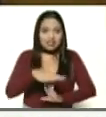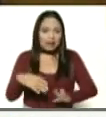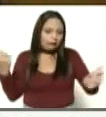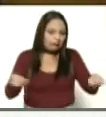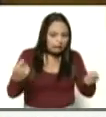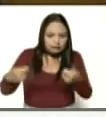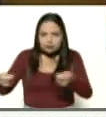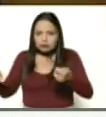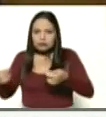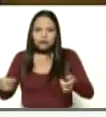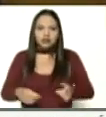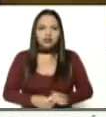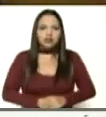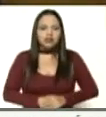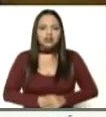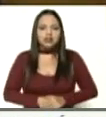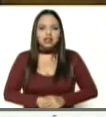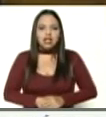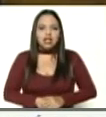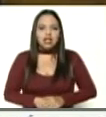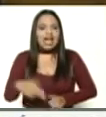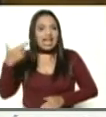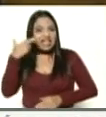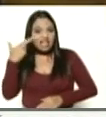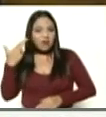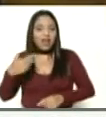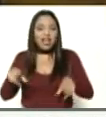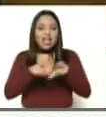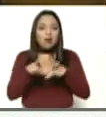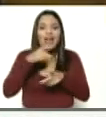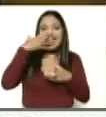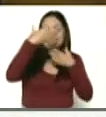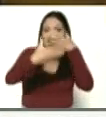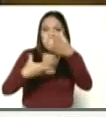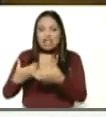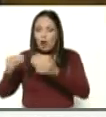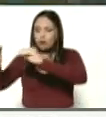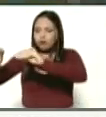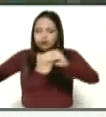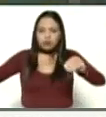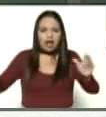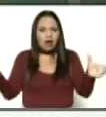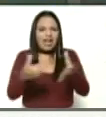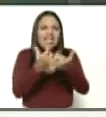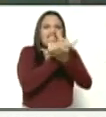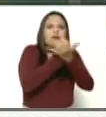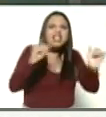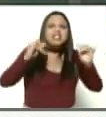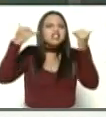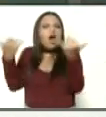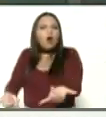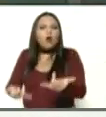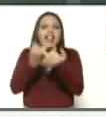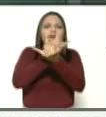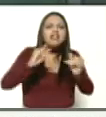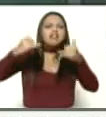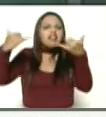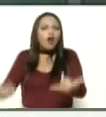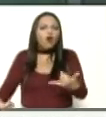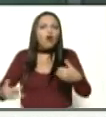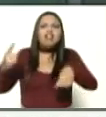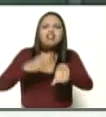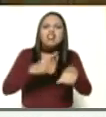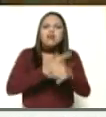Félix Rivas, un Darío Viva de su momento, pero ¿no? Pegando gritos ahí a la gente. Independencia es ahora, es el momento para